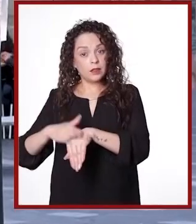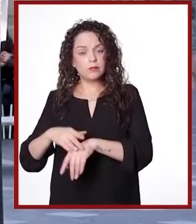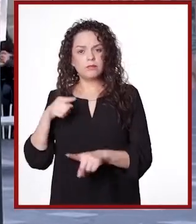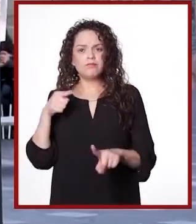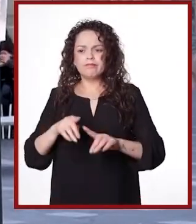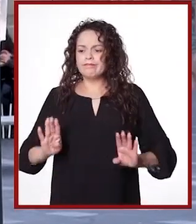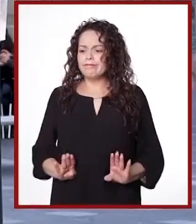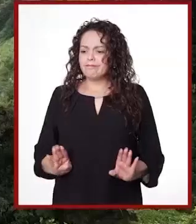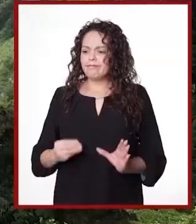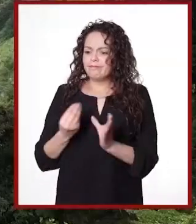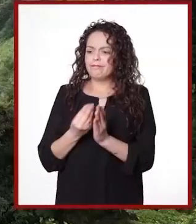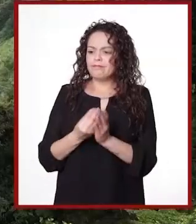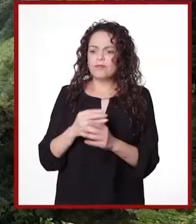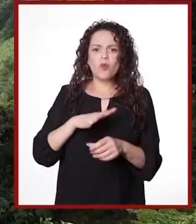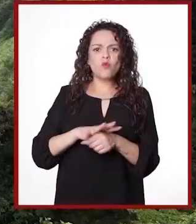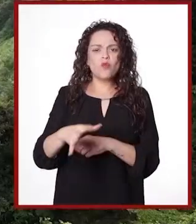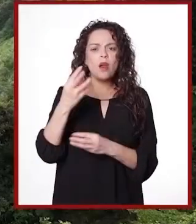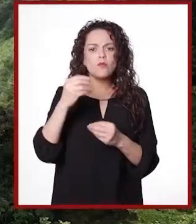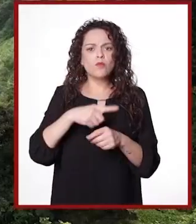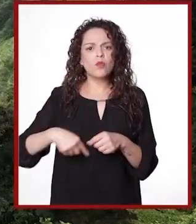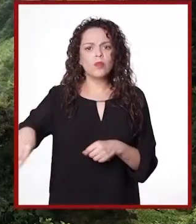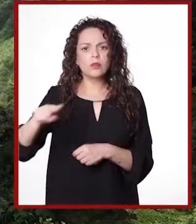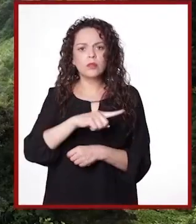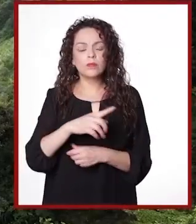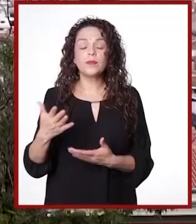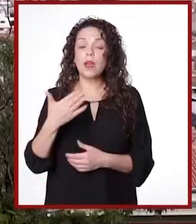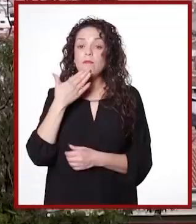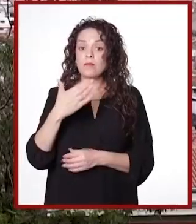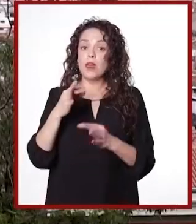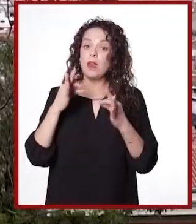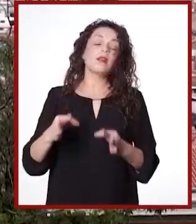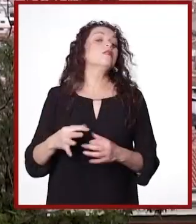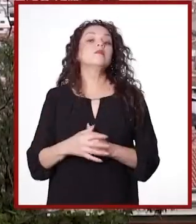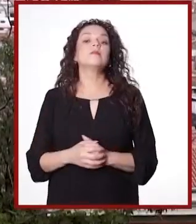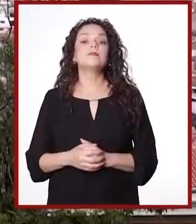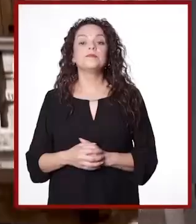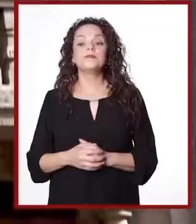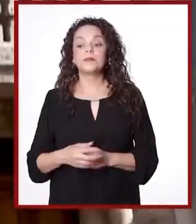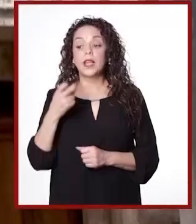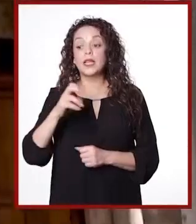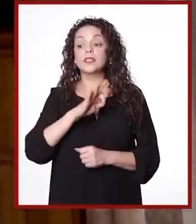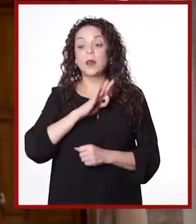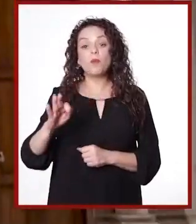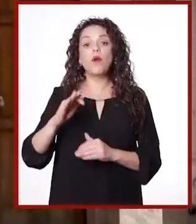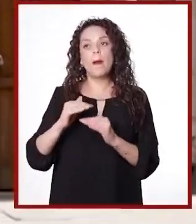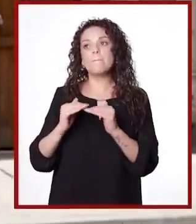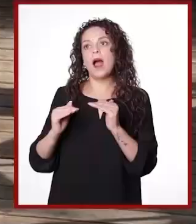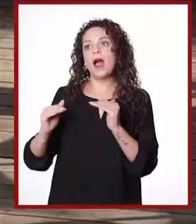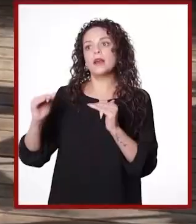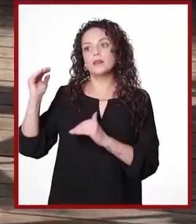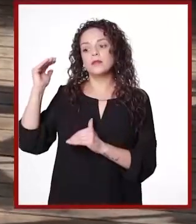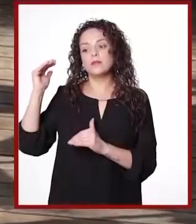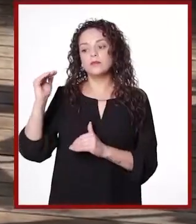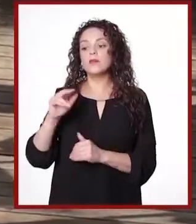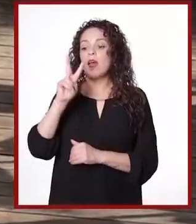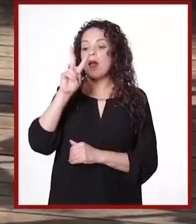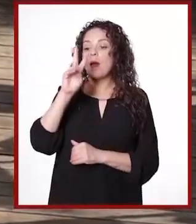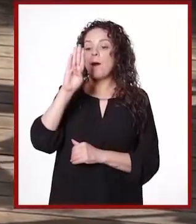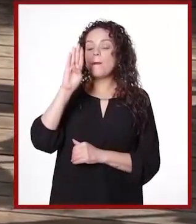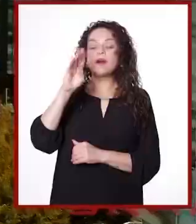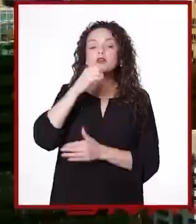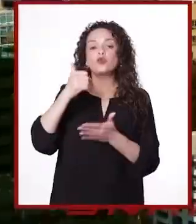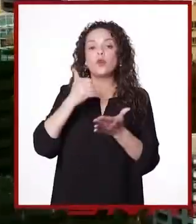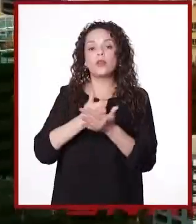que tienen mucho en común, esta es muy buena planeación. Y pues ya si vemos hacia arriba, sería la ciudad de Vancouver, ¿no?